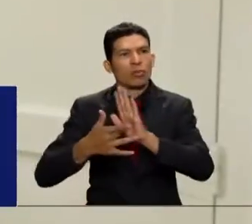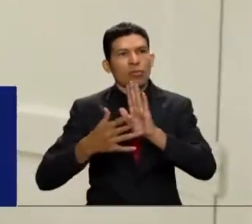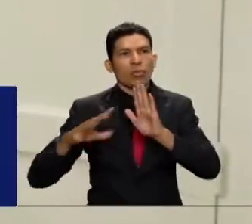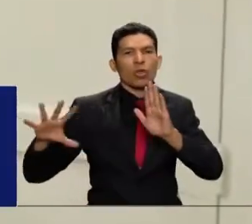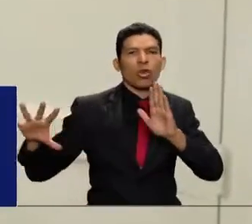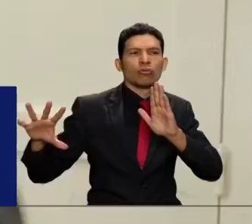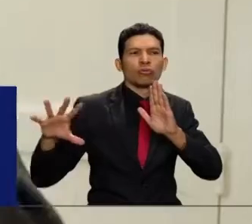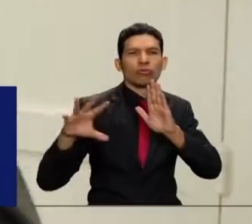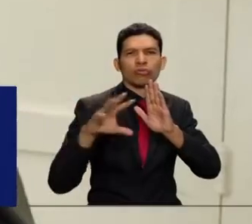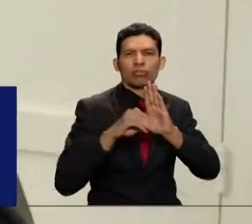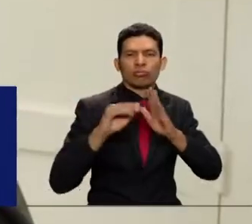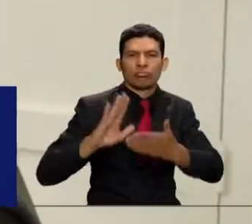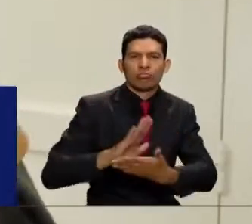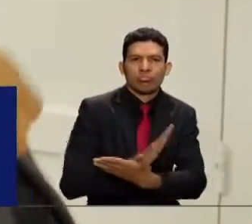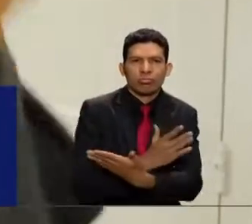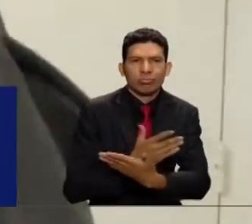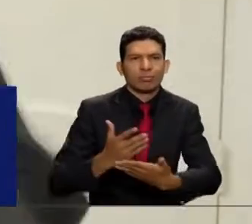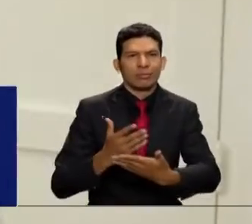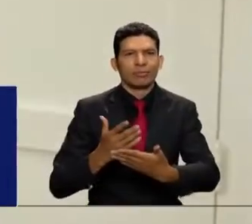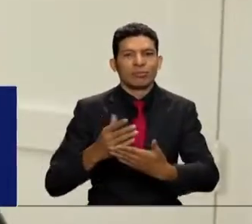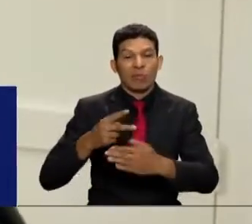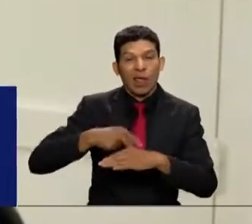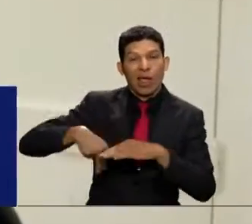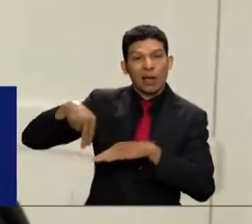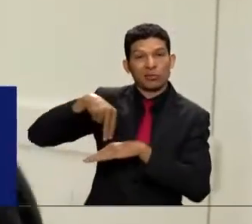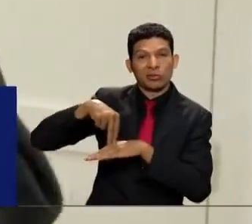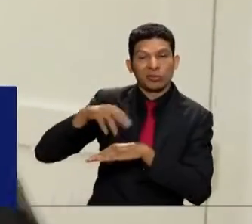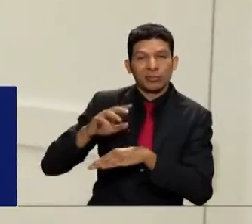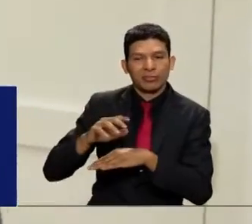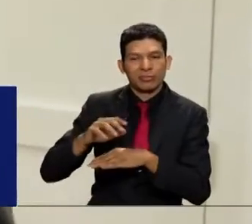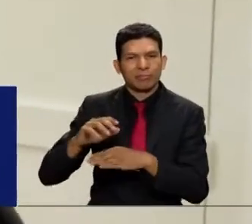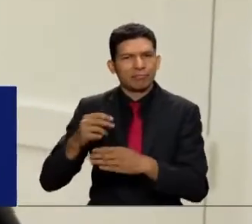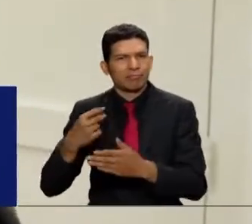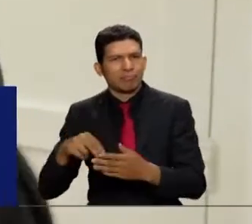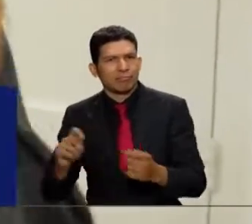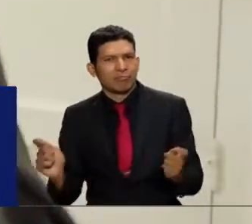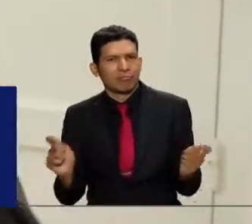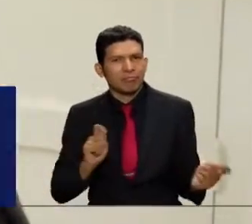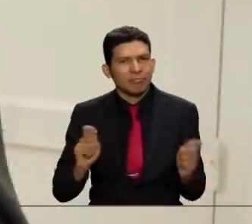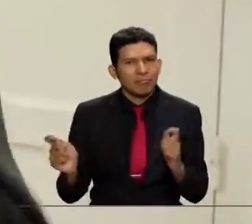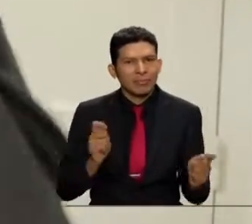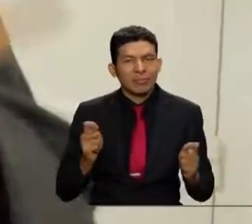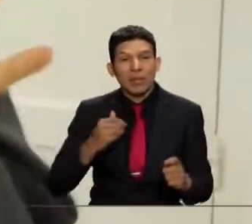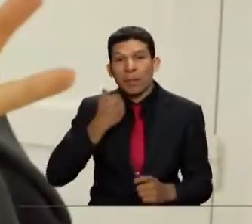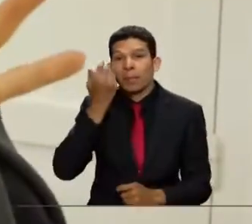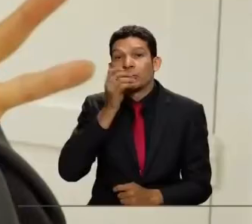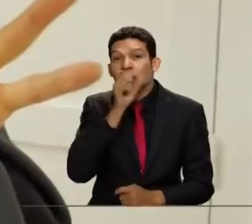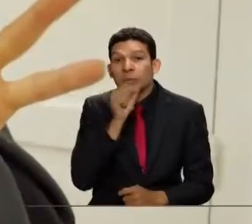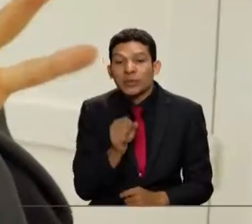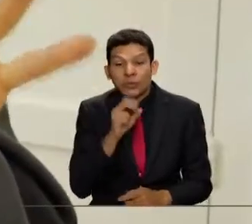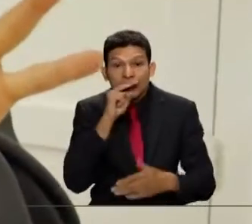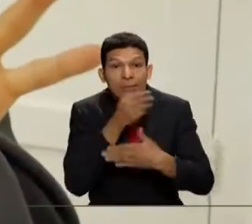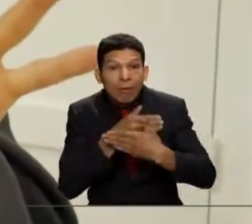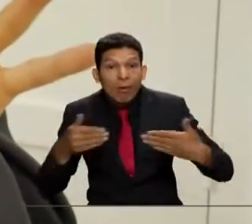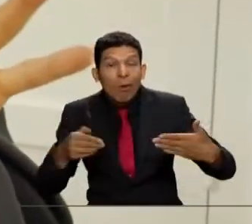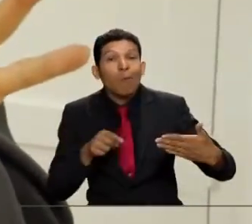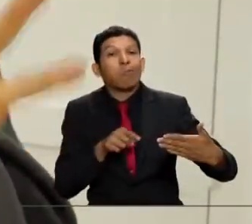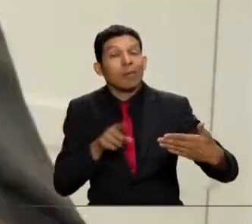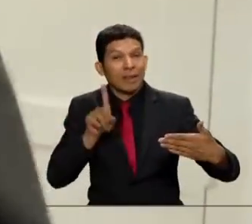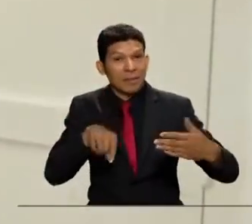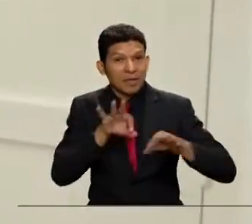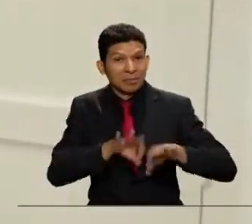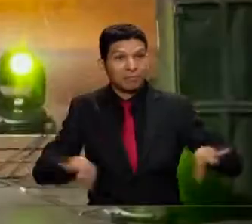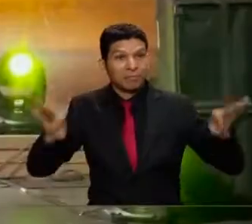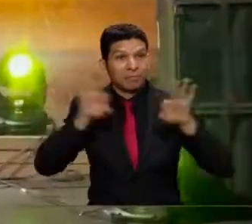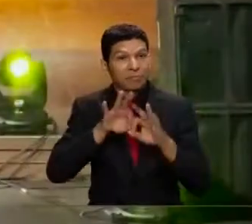todos realmente, los músicos, actores, los bailarines, las personas de tercera edad, los niños también, que es muy importante que